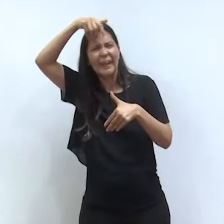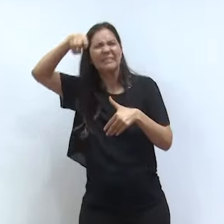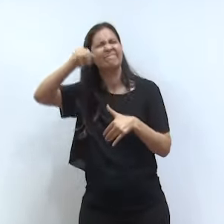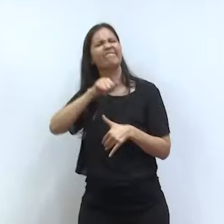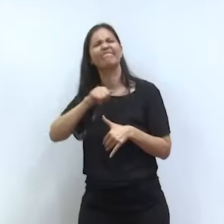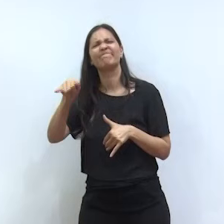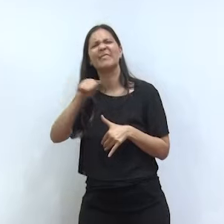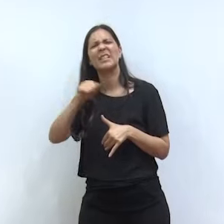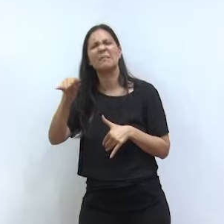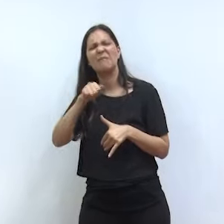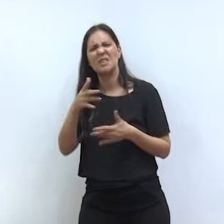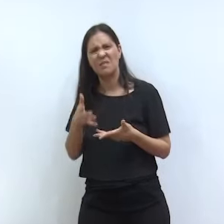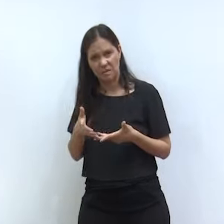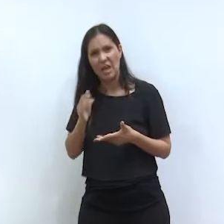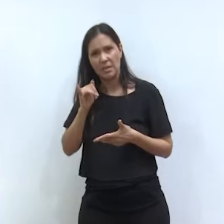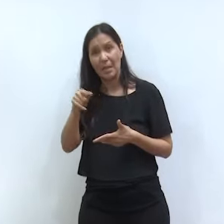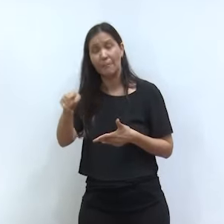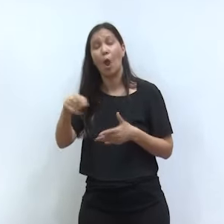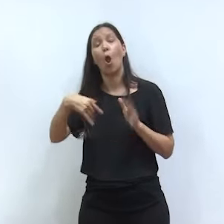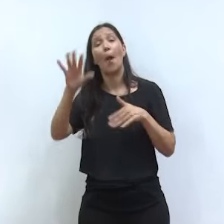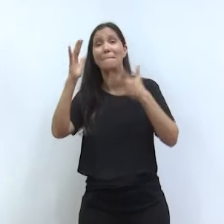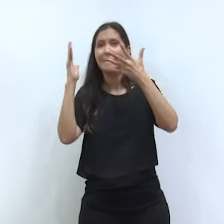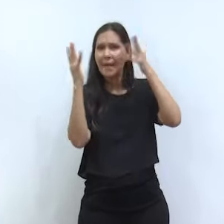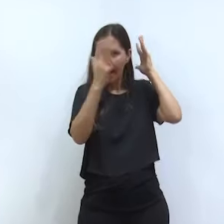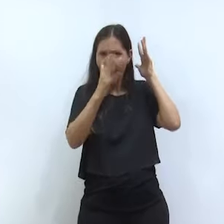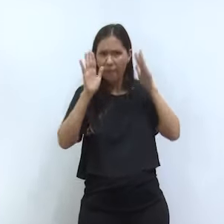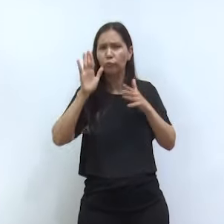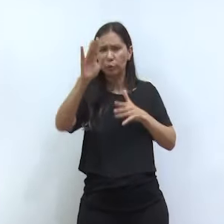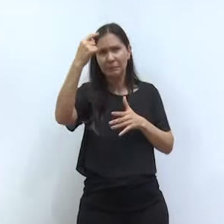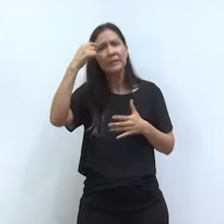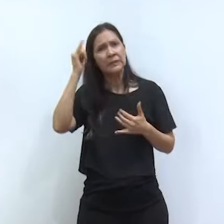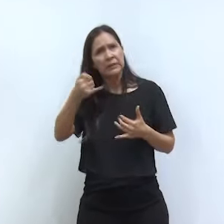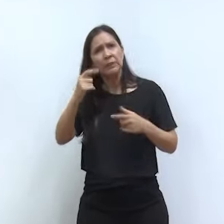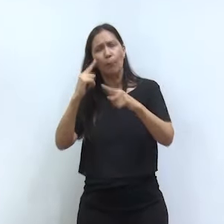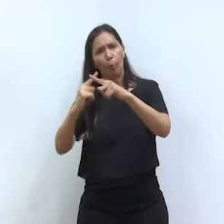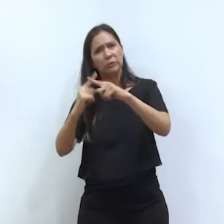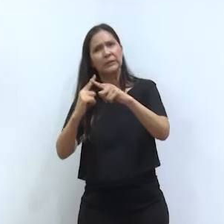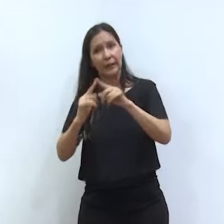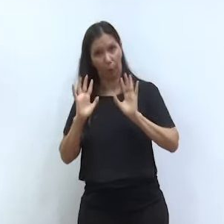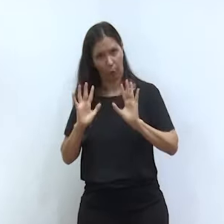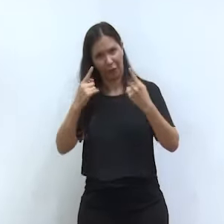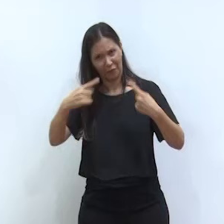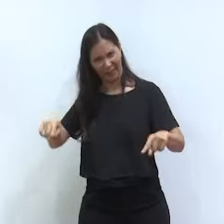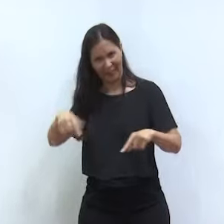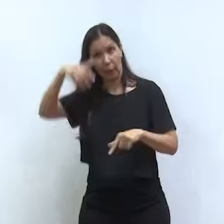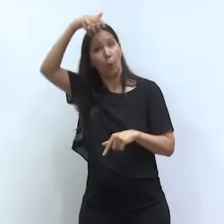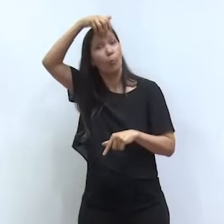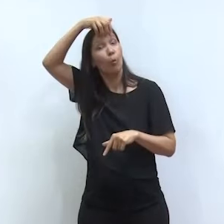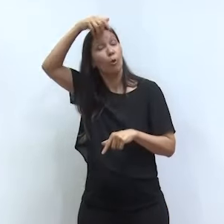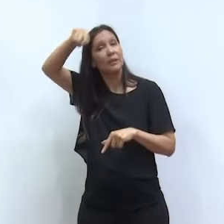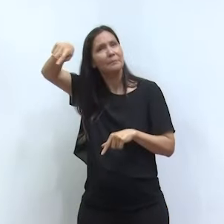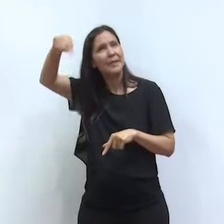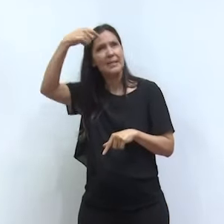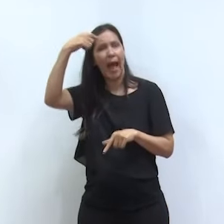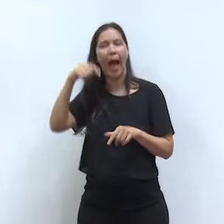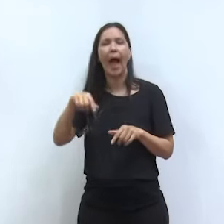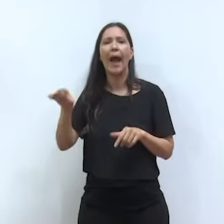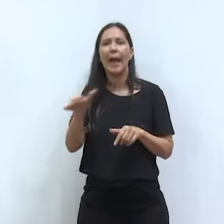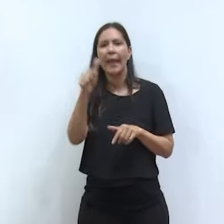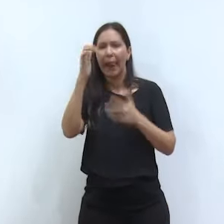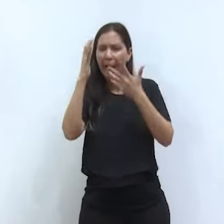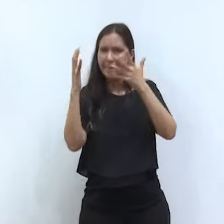él gana incluso lo de bullrich tenía mucha esperanza si ganaba mi ley o sea